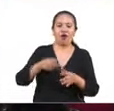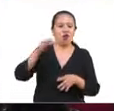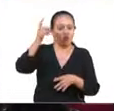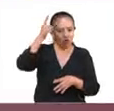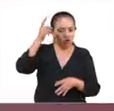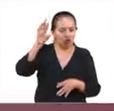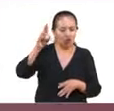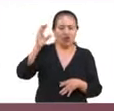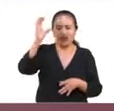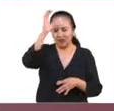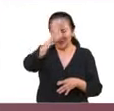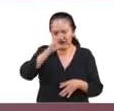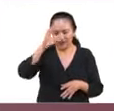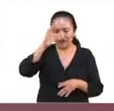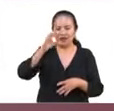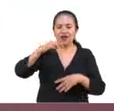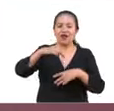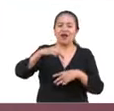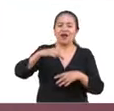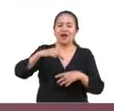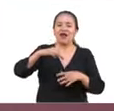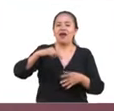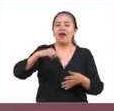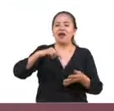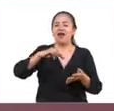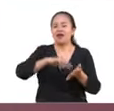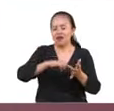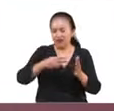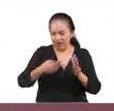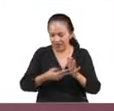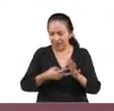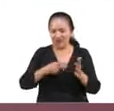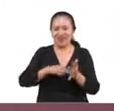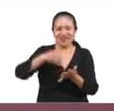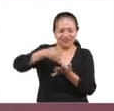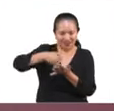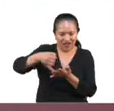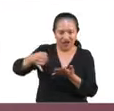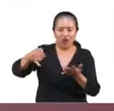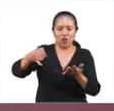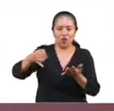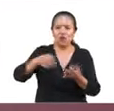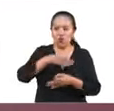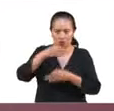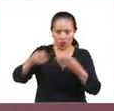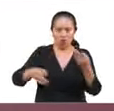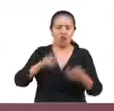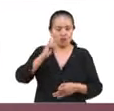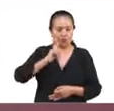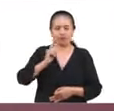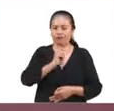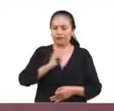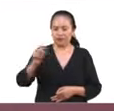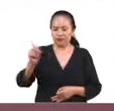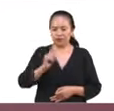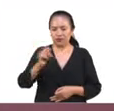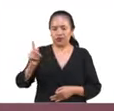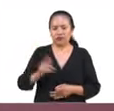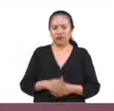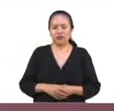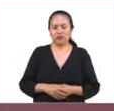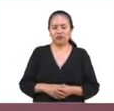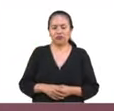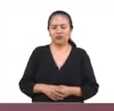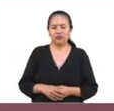ciencia, ingenieras agrónomas, de tal manera que el conocimiento que las mujeres